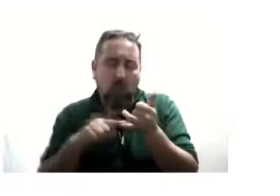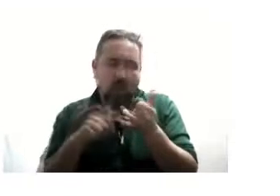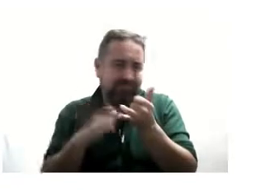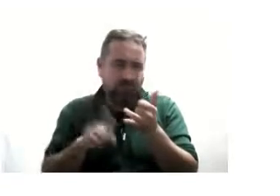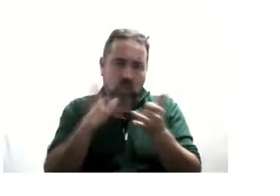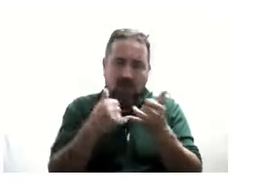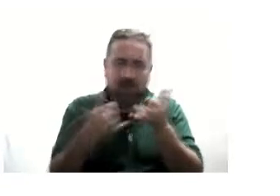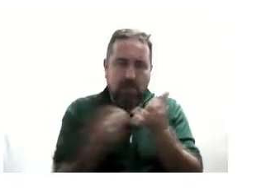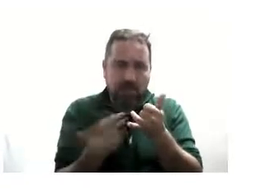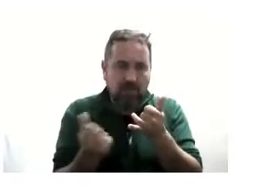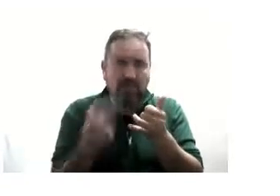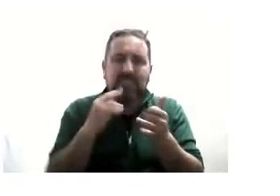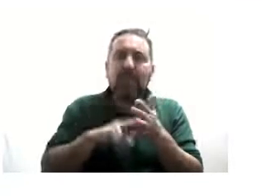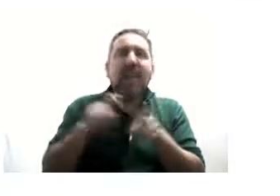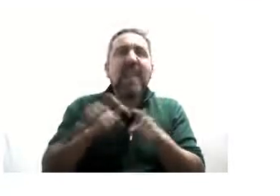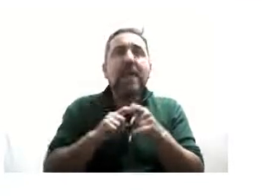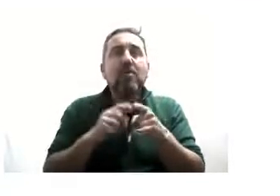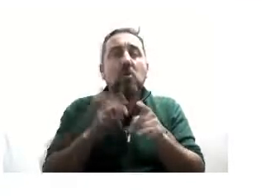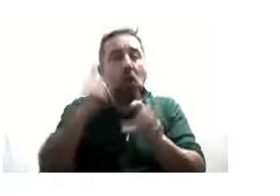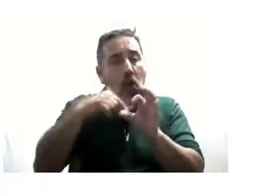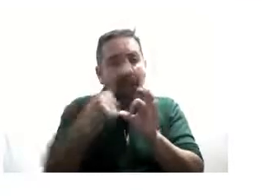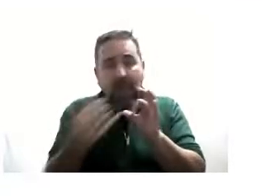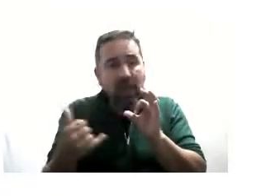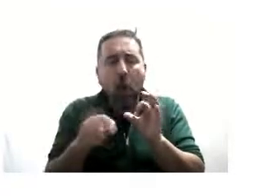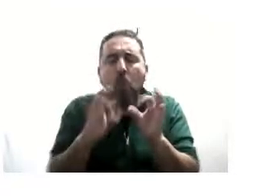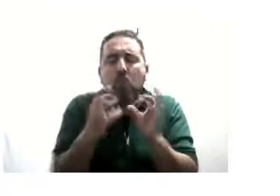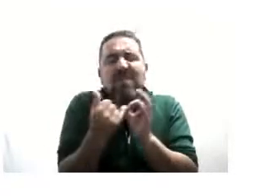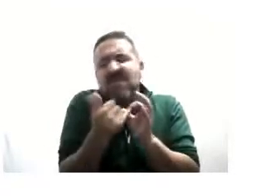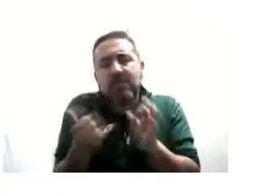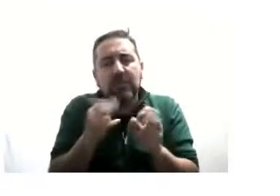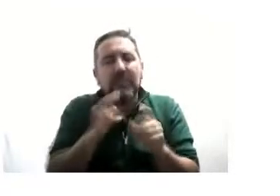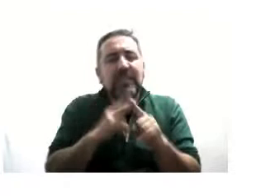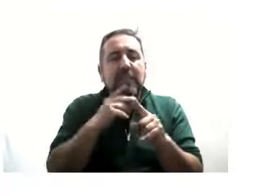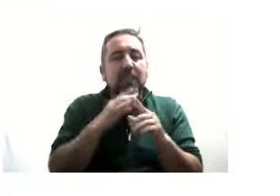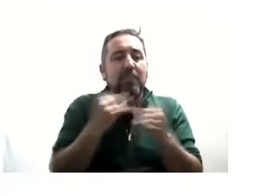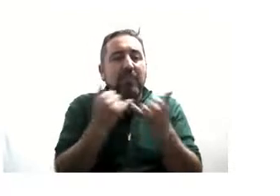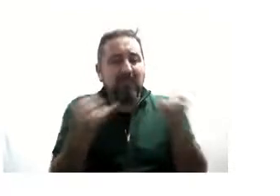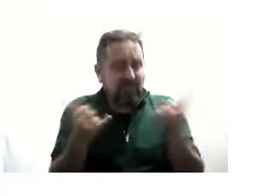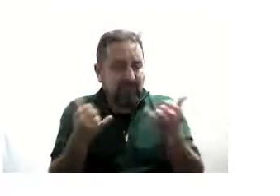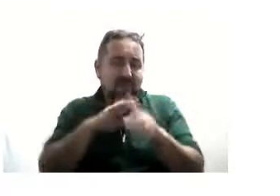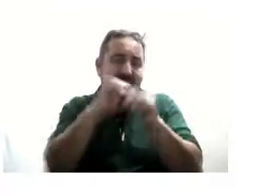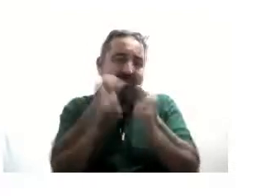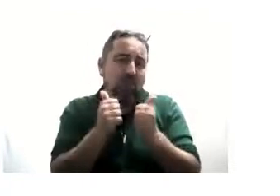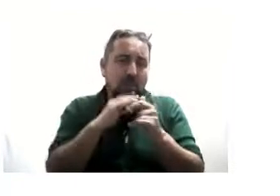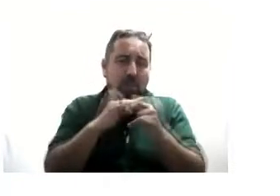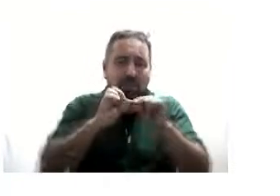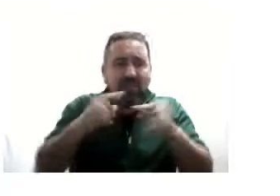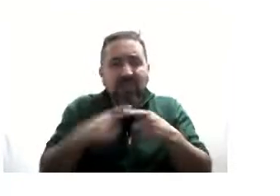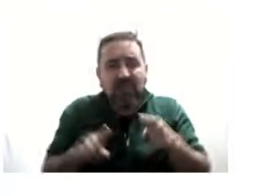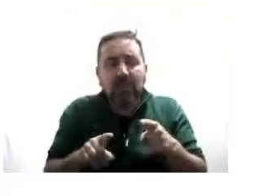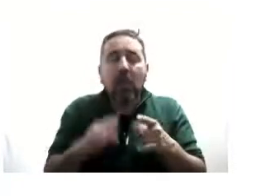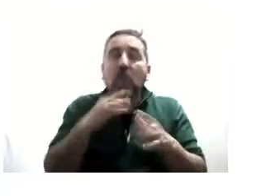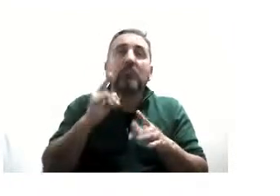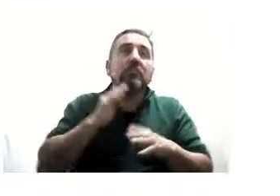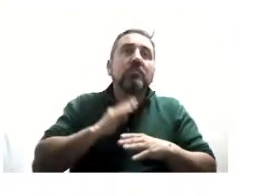que no tengamos nervio coclear, pero es muy fino, lo que llamamos hipoplasia de nervio coclear, y no sabemos si va a transmitir suficiente información